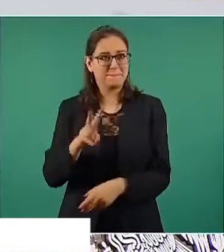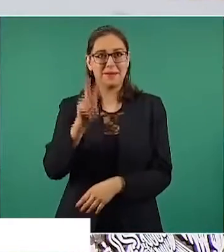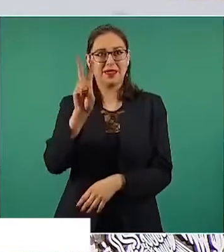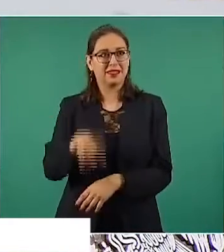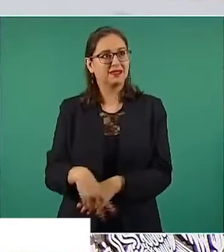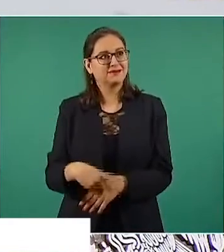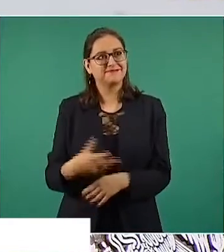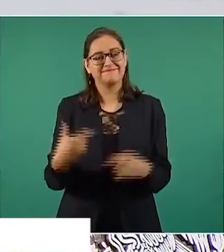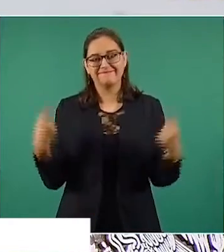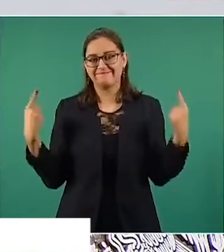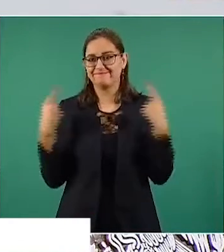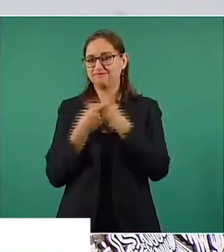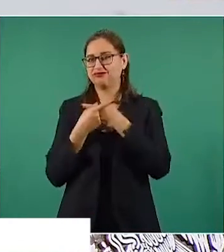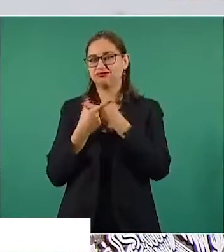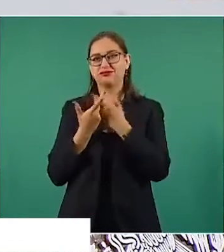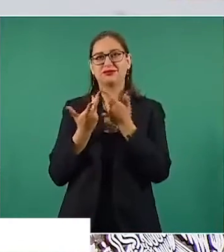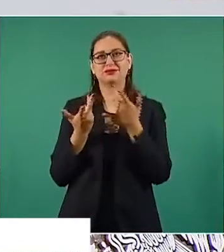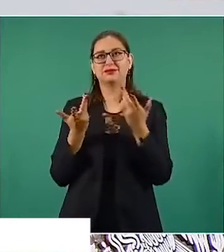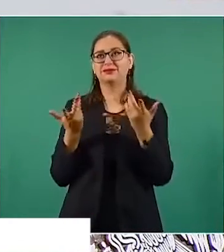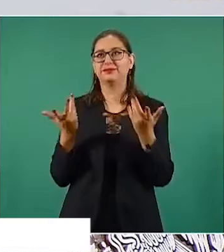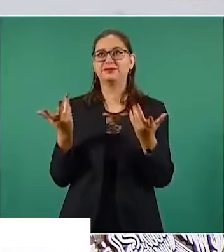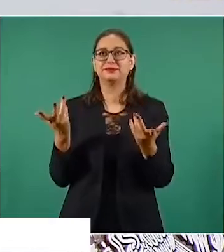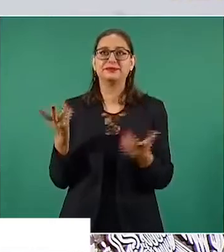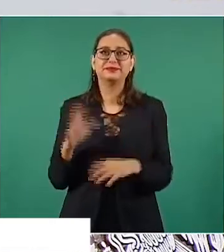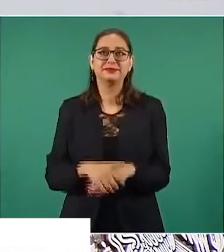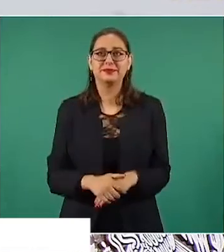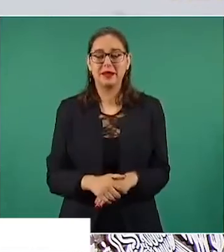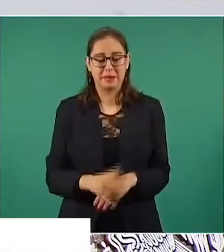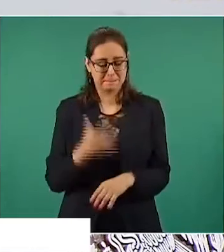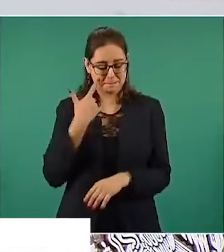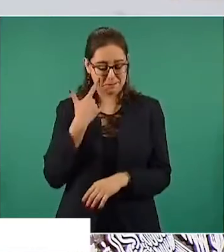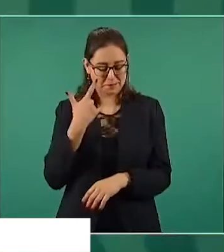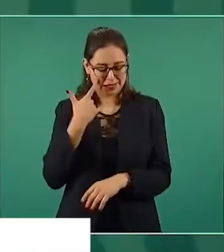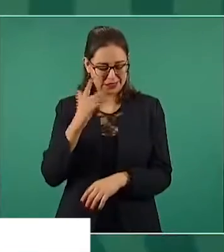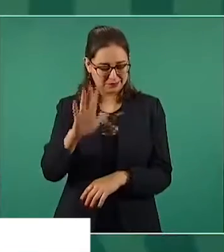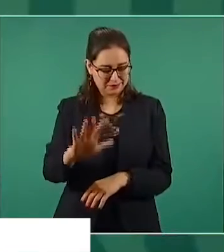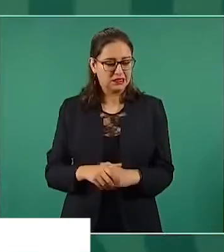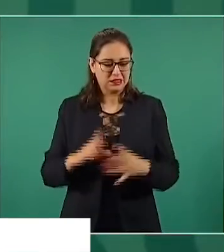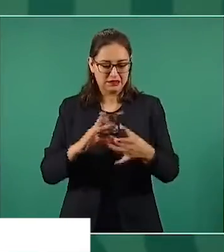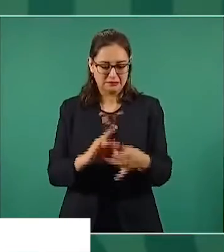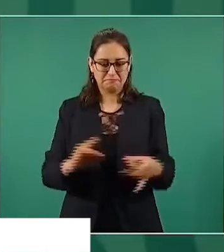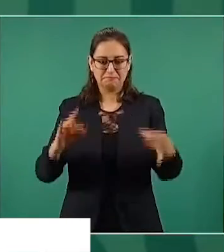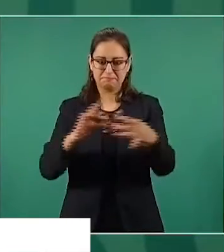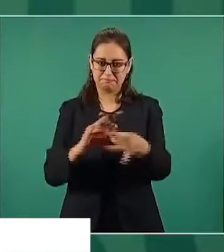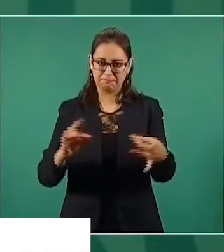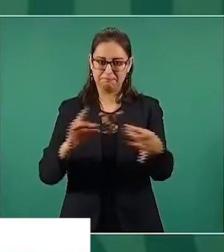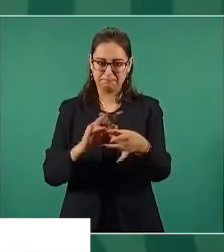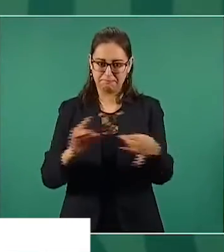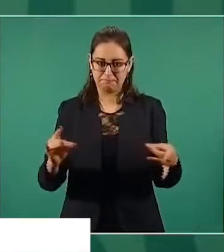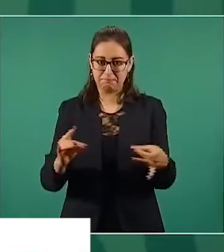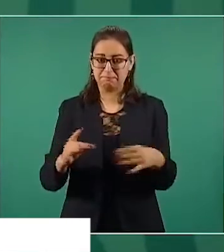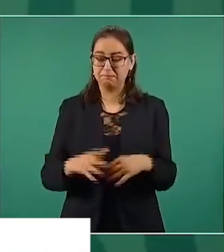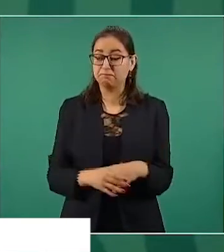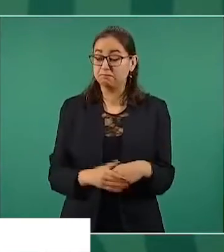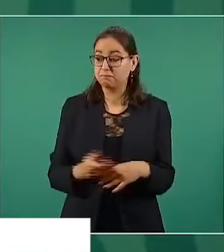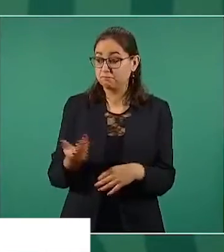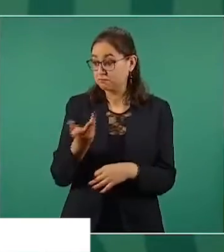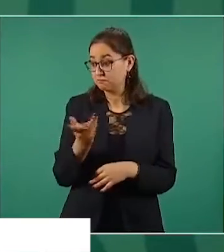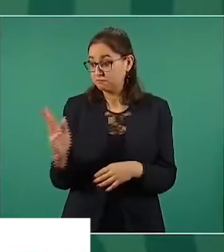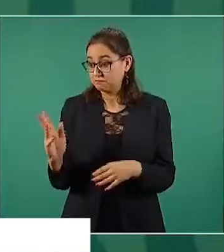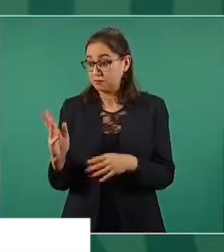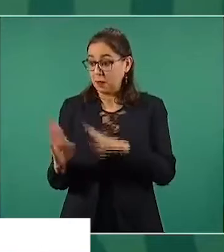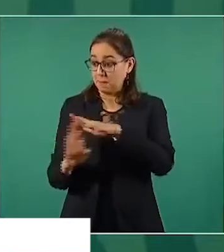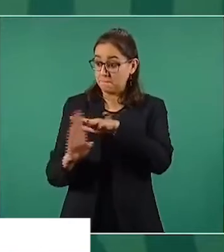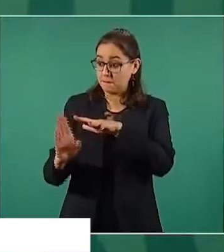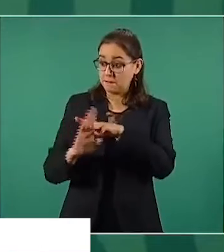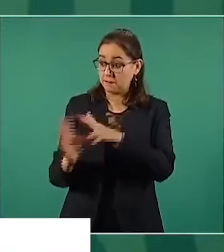secuestrados en Tamaulipas. Si nosotros permitimos que transiten al